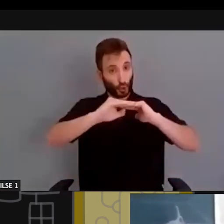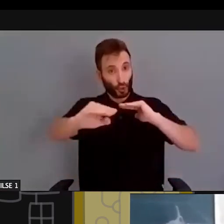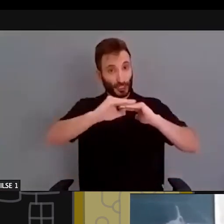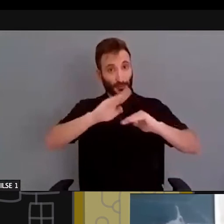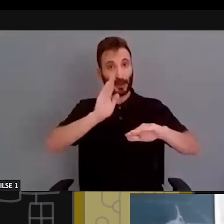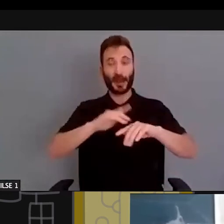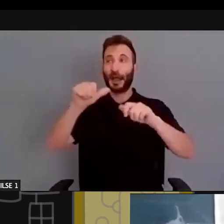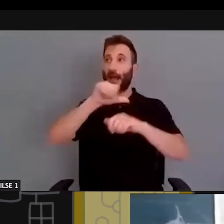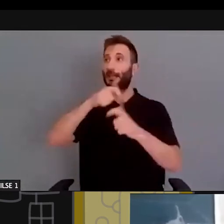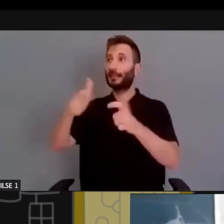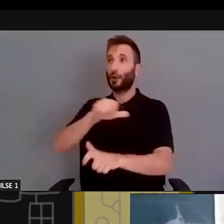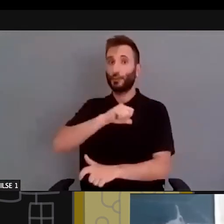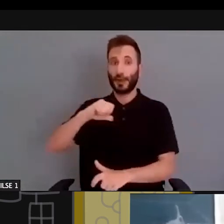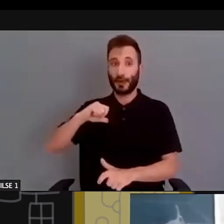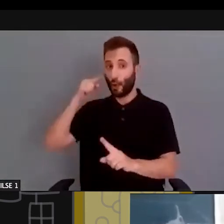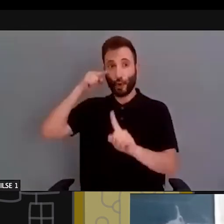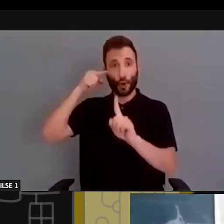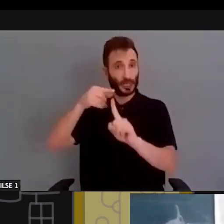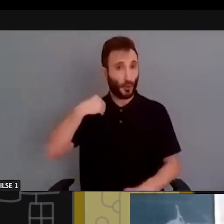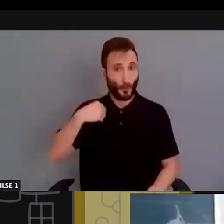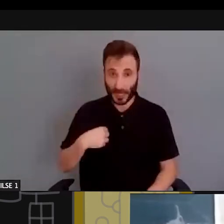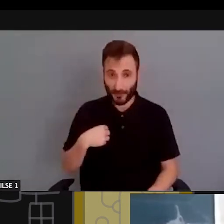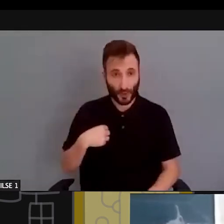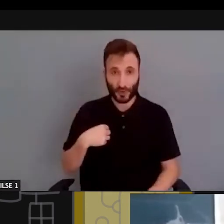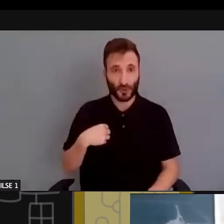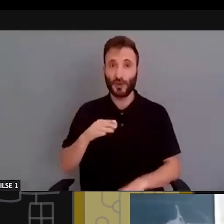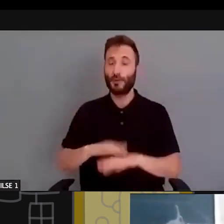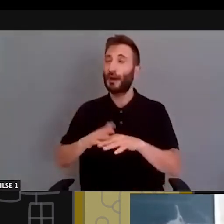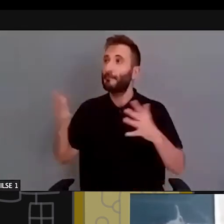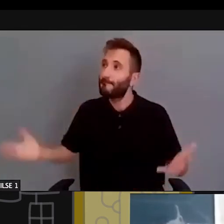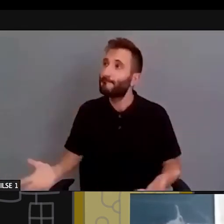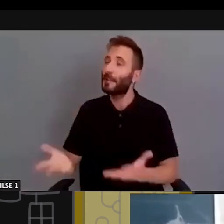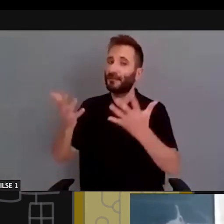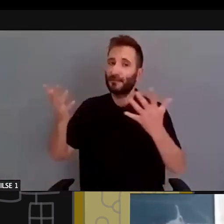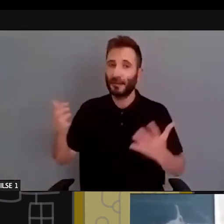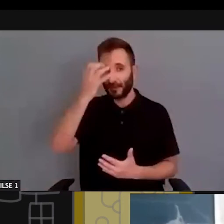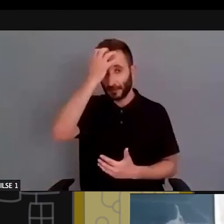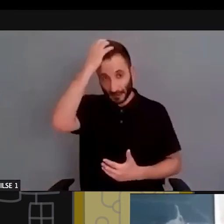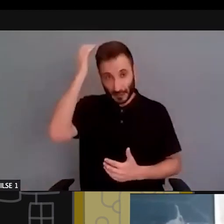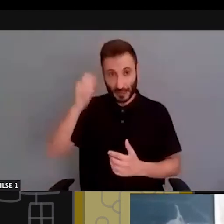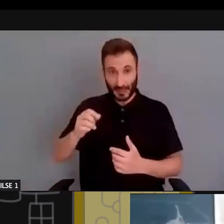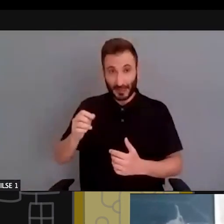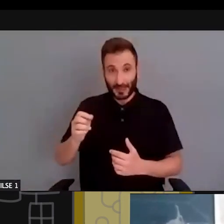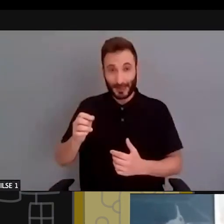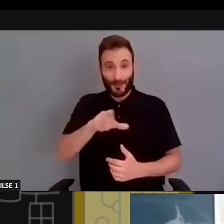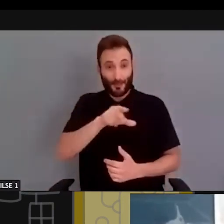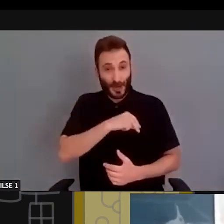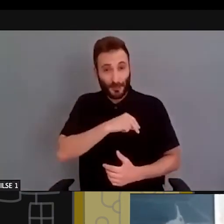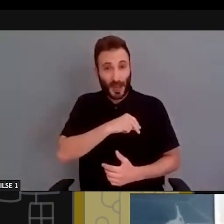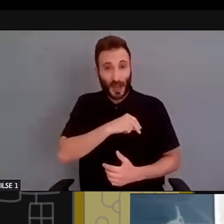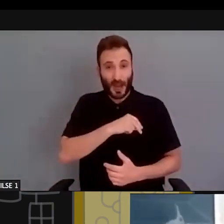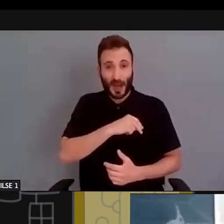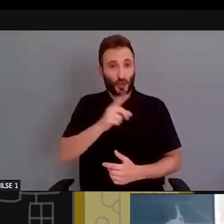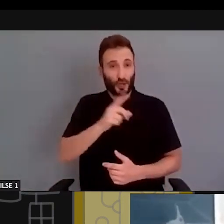privado, con el mismo objetivo. No se trata tanto de premiar una única acción,